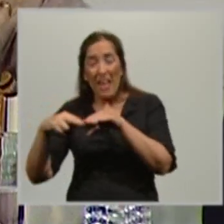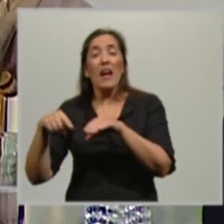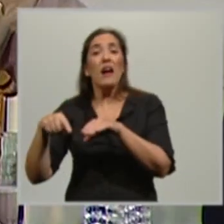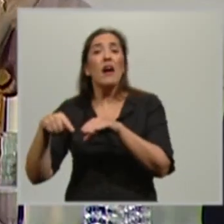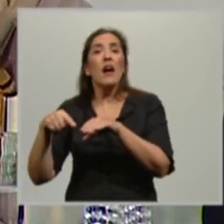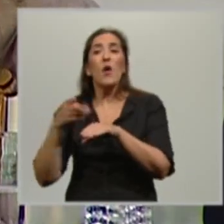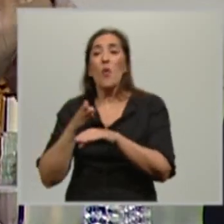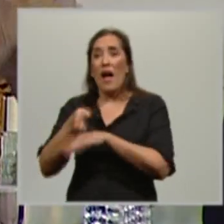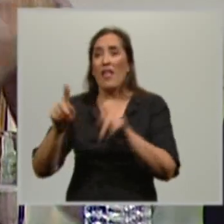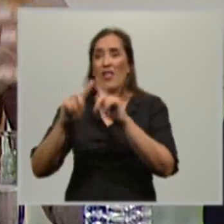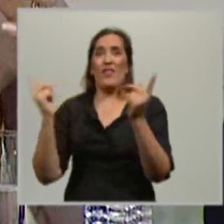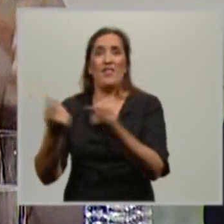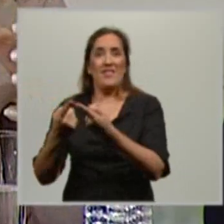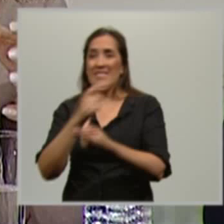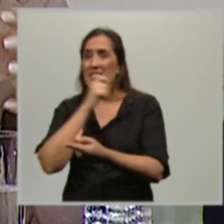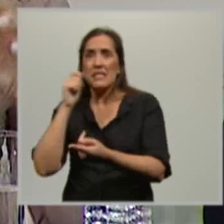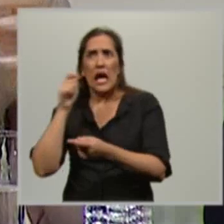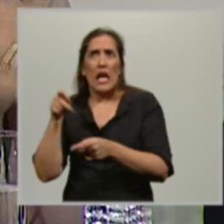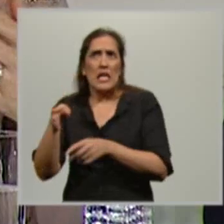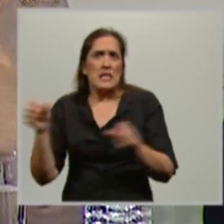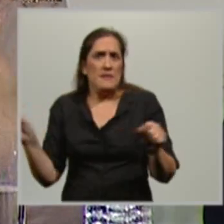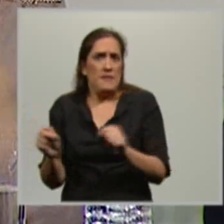la sala hay muchísimo frío,